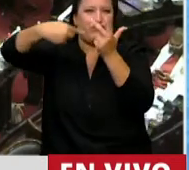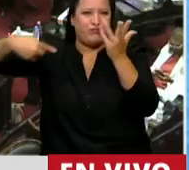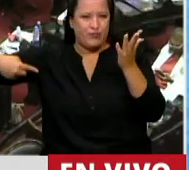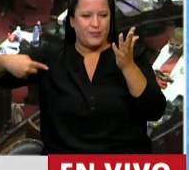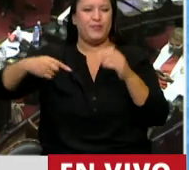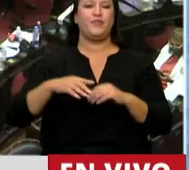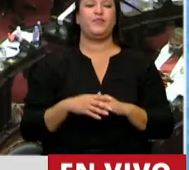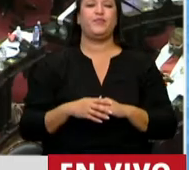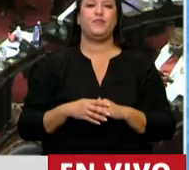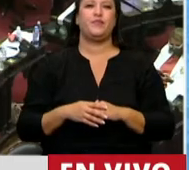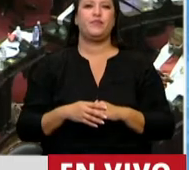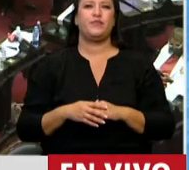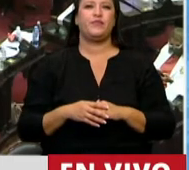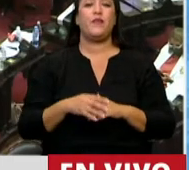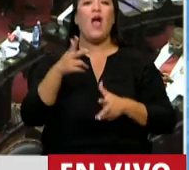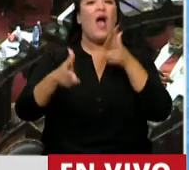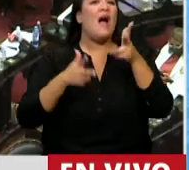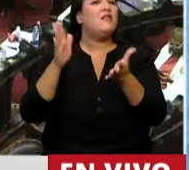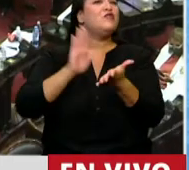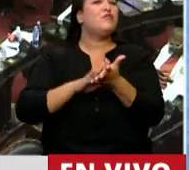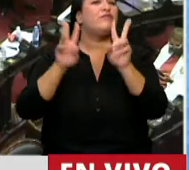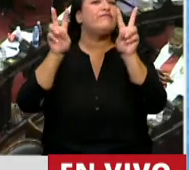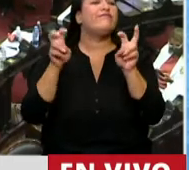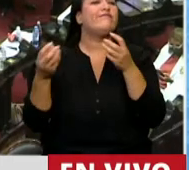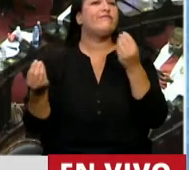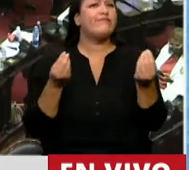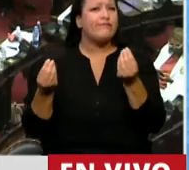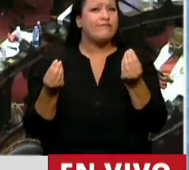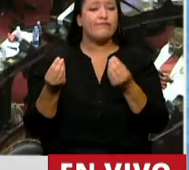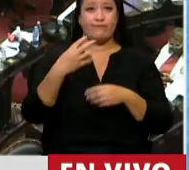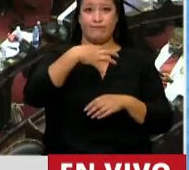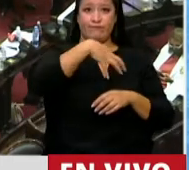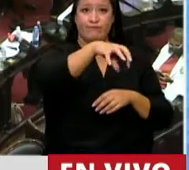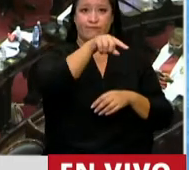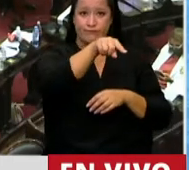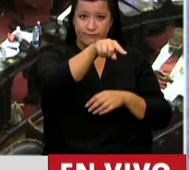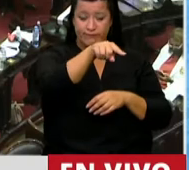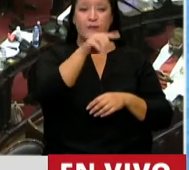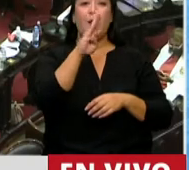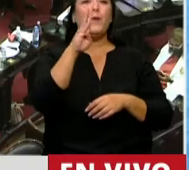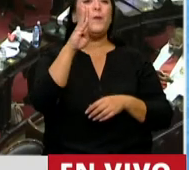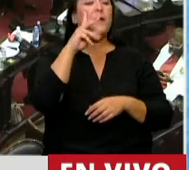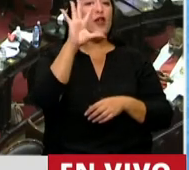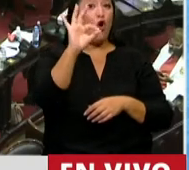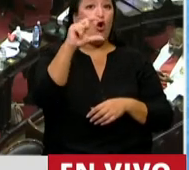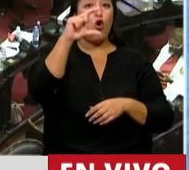Estamos hablando, presidenta, de un sector que, como tantos